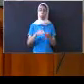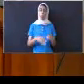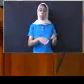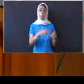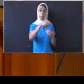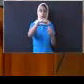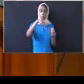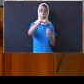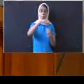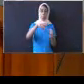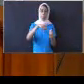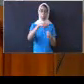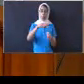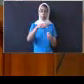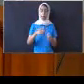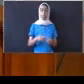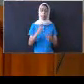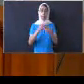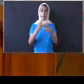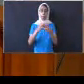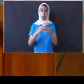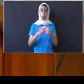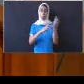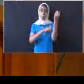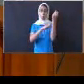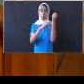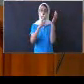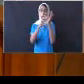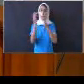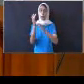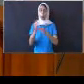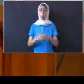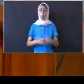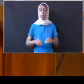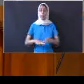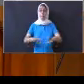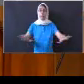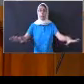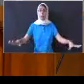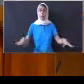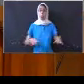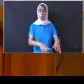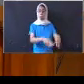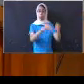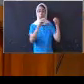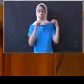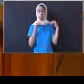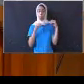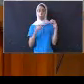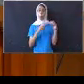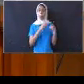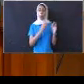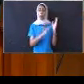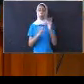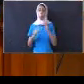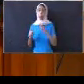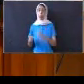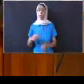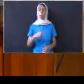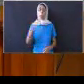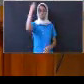Herrera. En el nombre poderoso de Jesús. Extendemos el manto apostólico. Profético. Evangelístico.